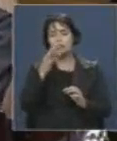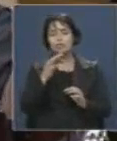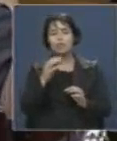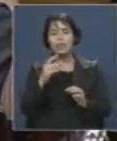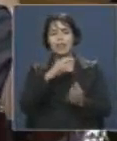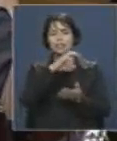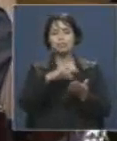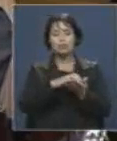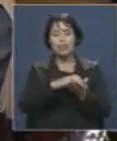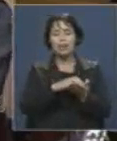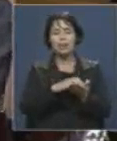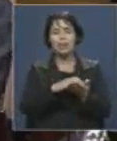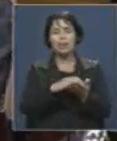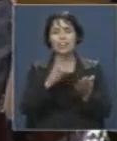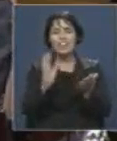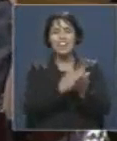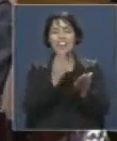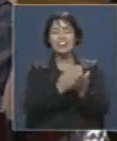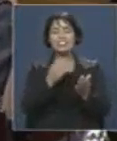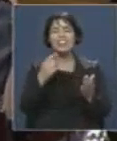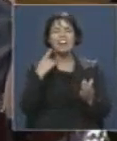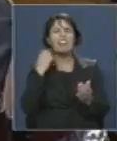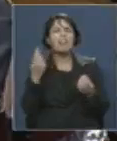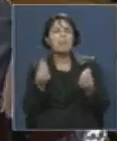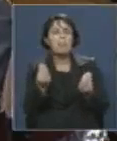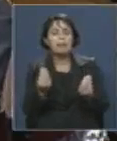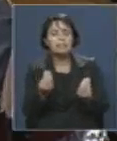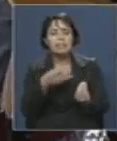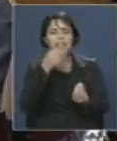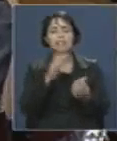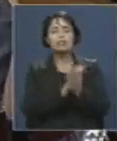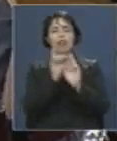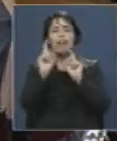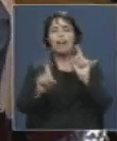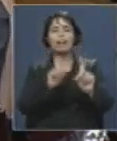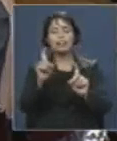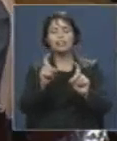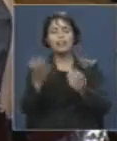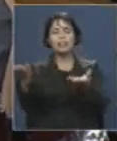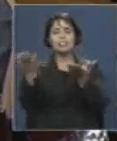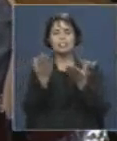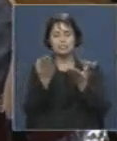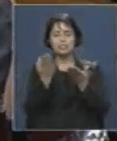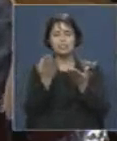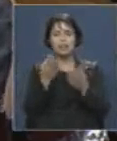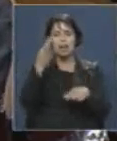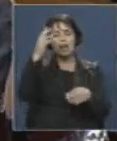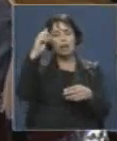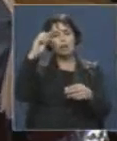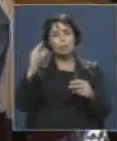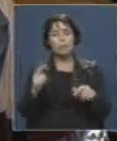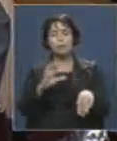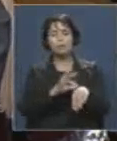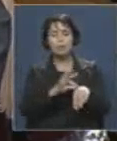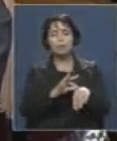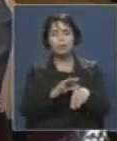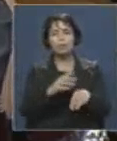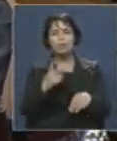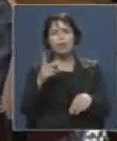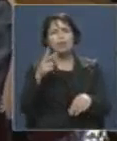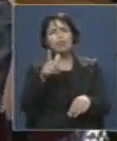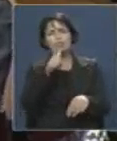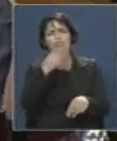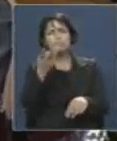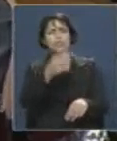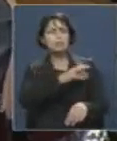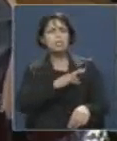de los objetores, de la revista Que Pasa, frente a todas las críticas públicas que han recibido los facultativos de Osorno, señor ministro, no sé si usted leyó